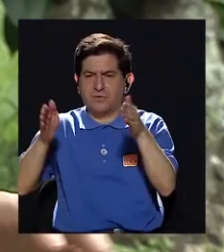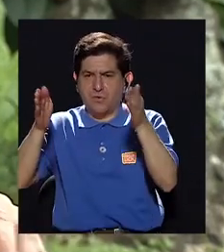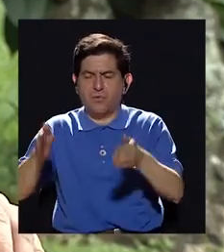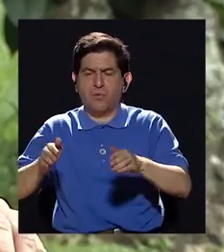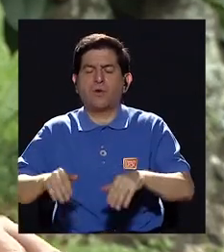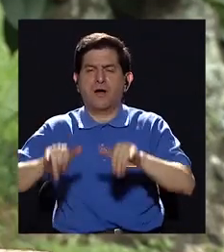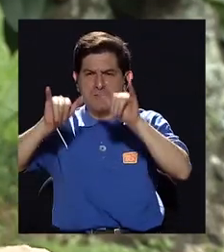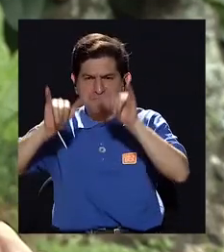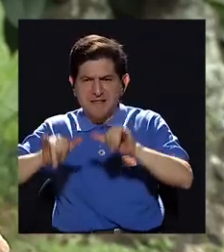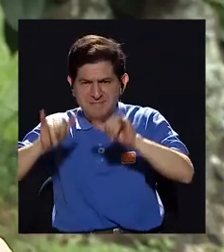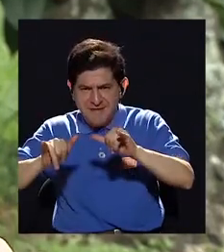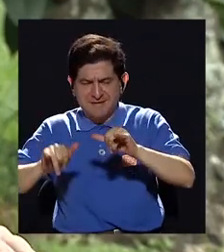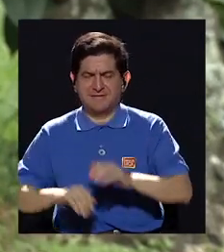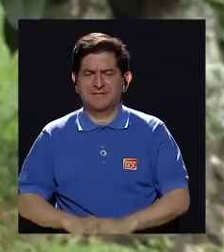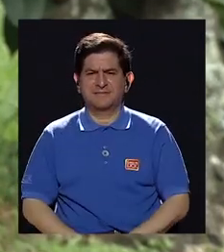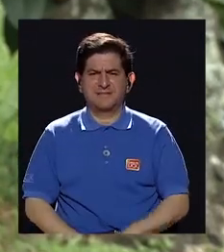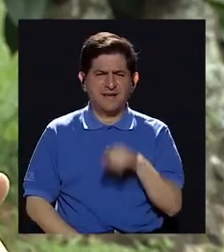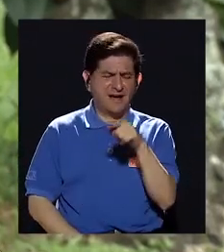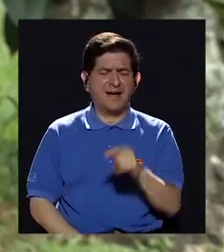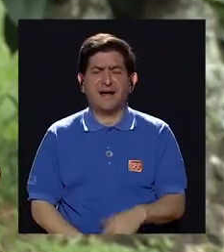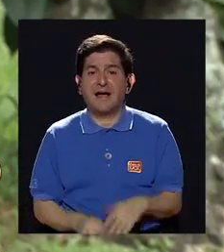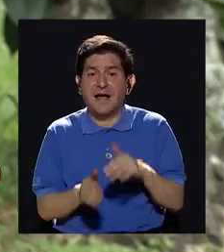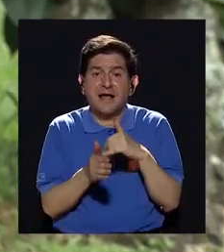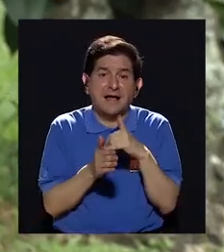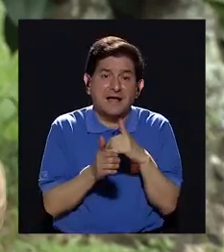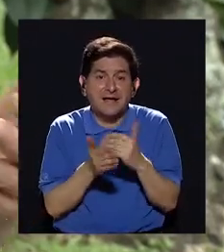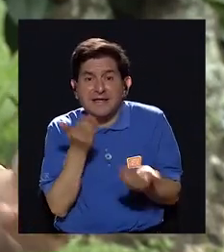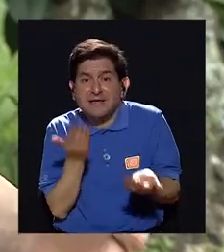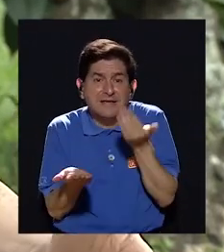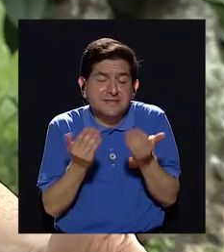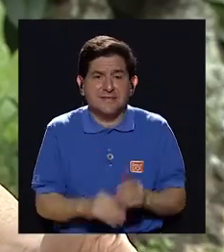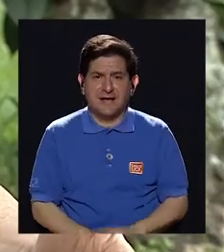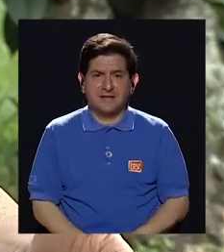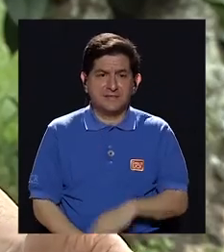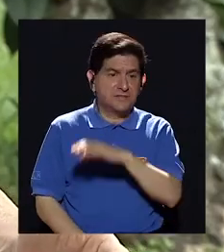por miedo, a que lo van a lastimar. Claro.